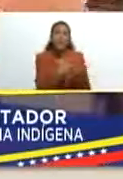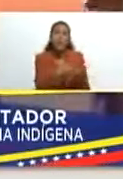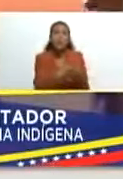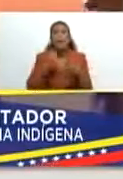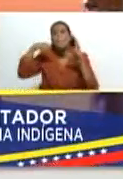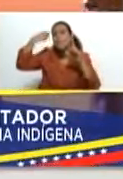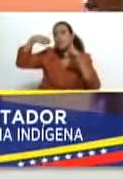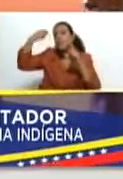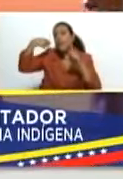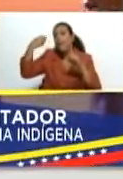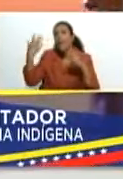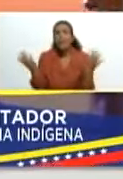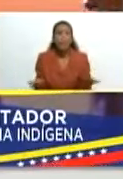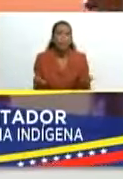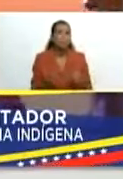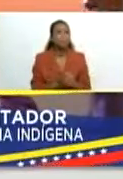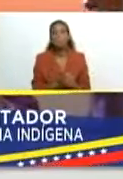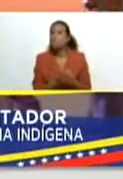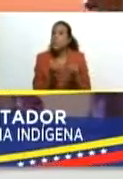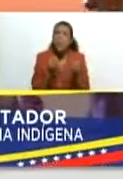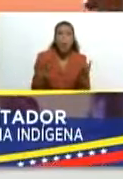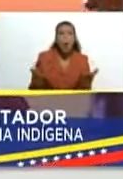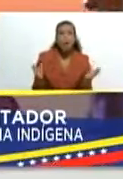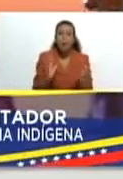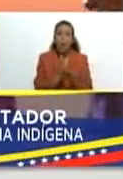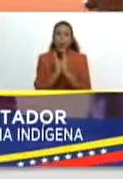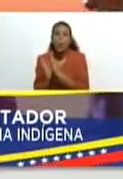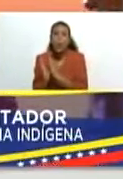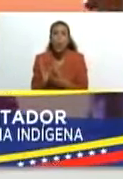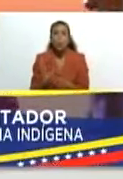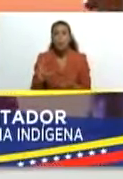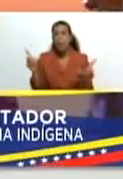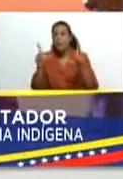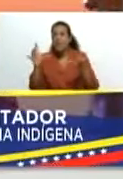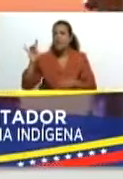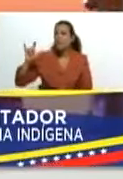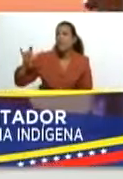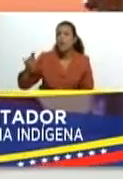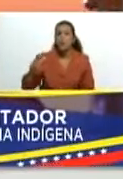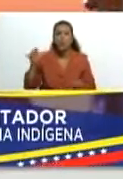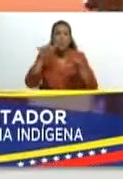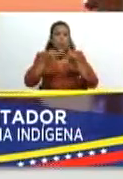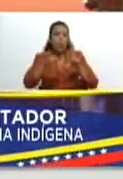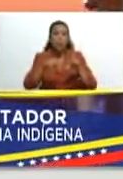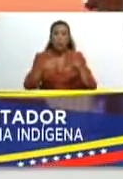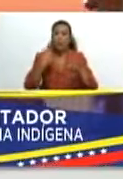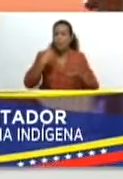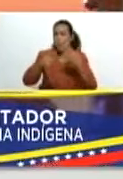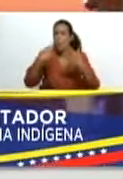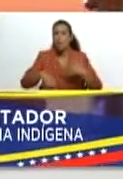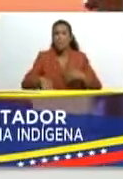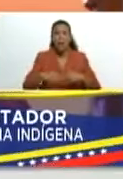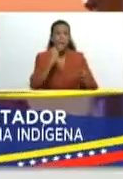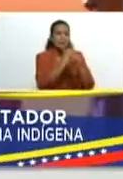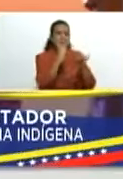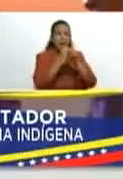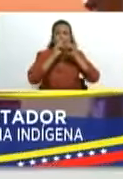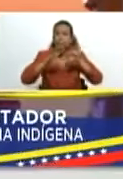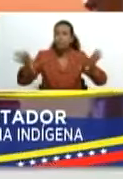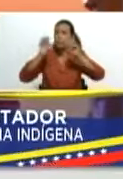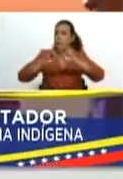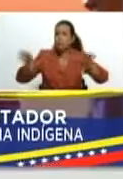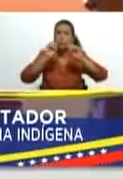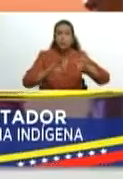documentales? ¿Cuántos videos? ¿Cuántos materiales audiovisuales? ¿Cuántos contenidos producidos para redes